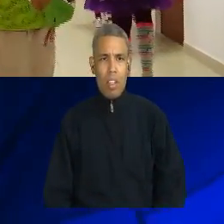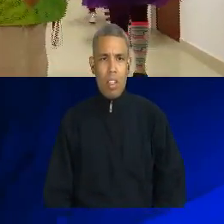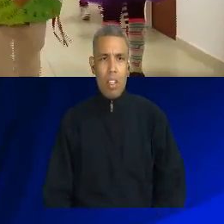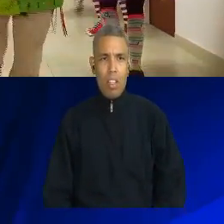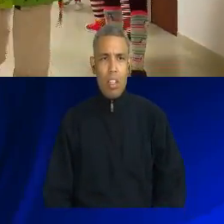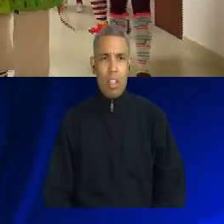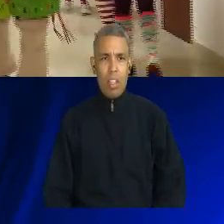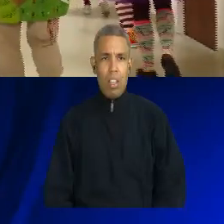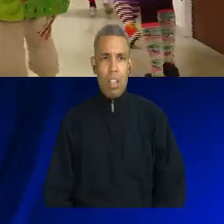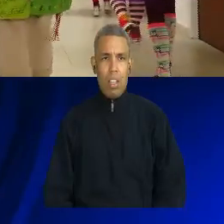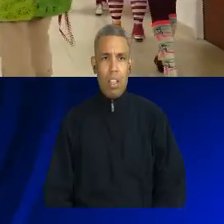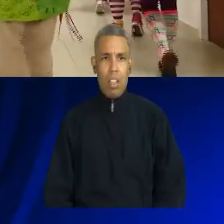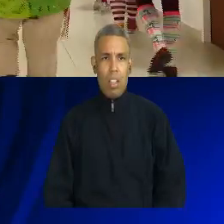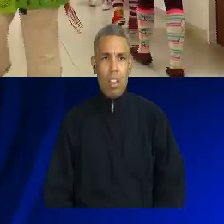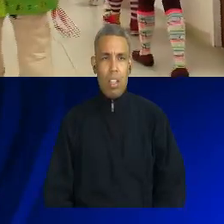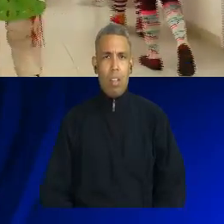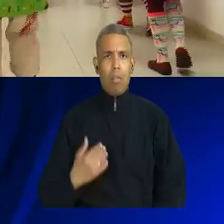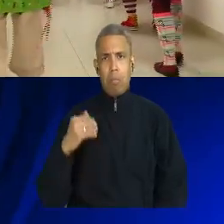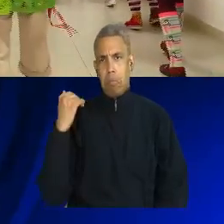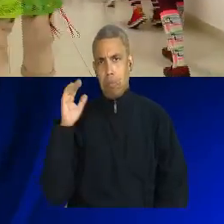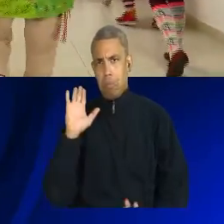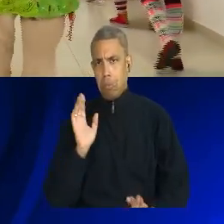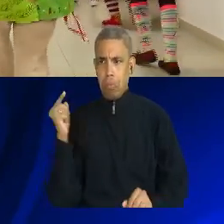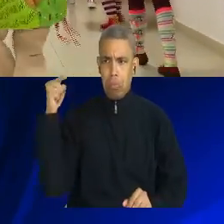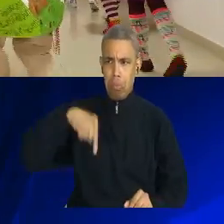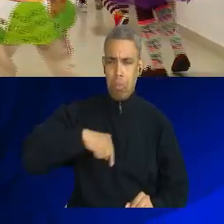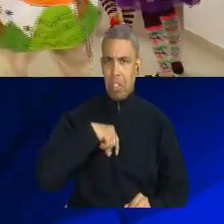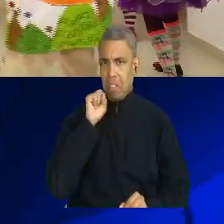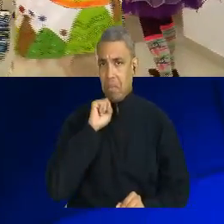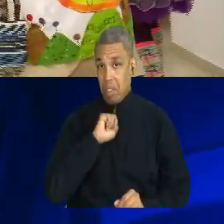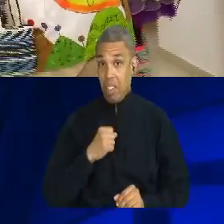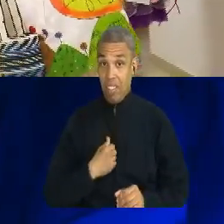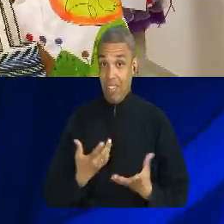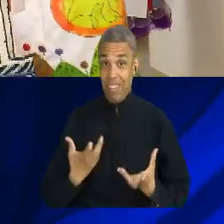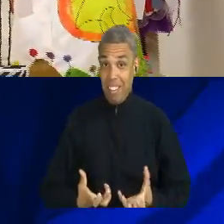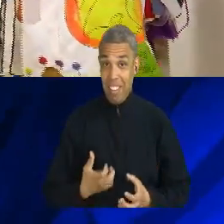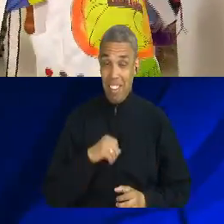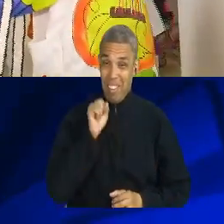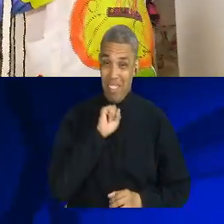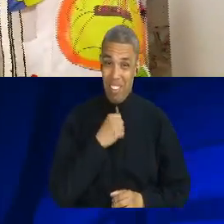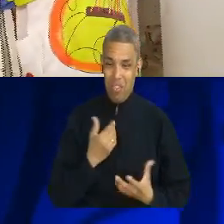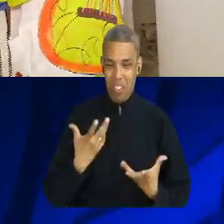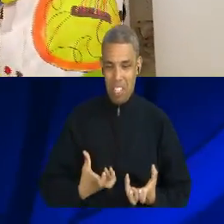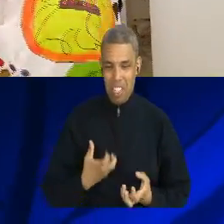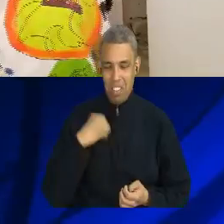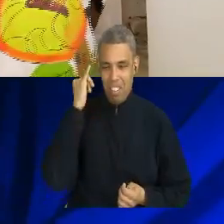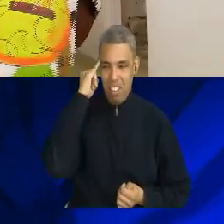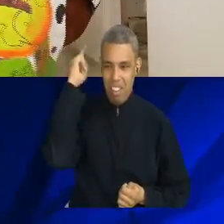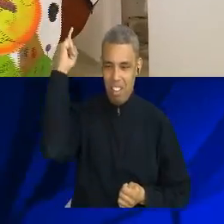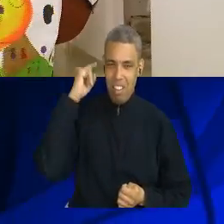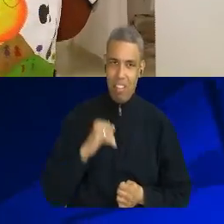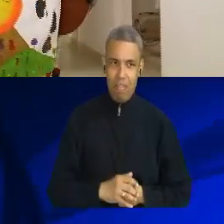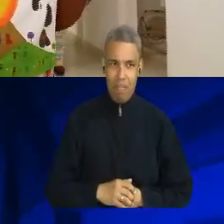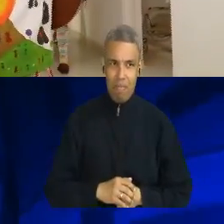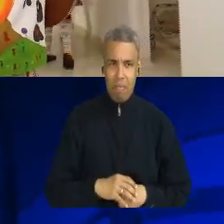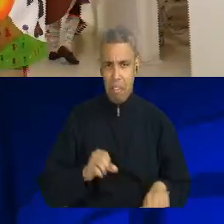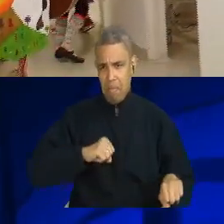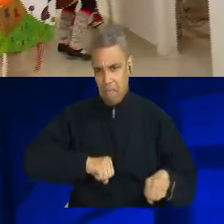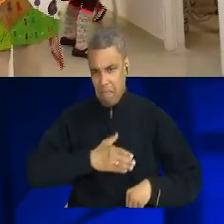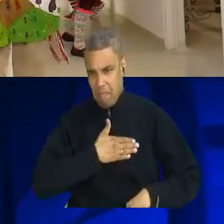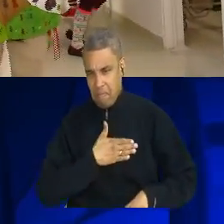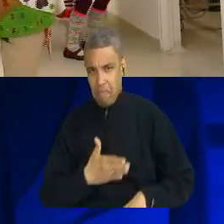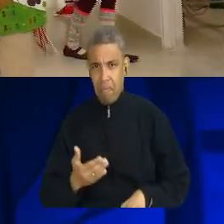¿Tú estás en Barranca? Pero yo estoy en Barranca. Entonces la idea es que iniciemos en Barranca voluntariado. Ayer que hicimos una actividad, que ahorita la doctora